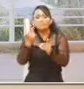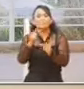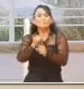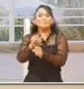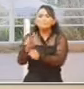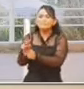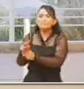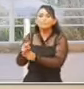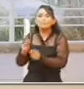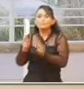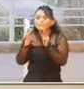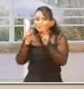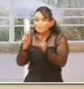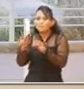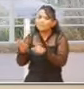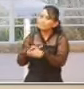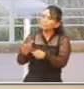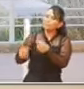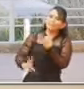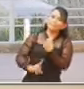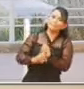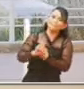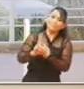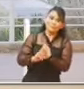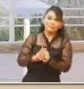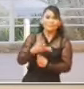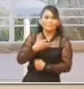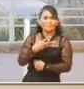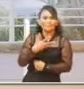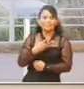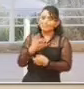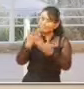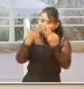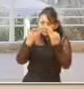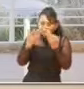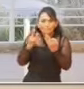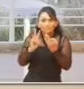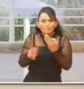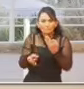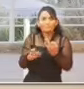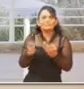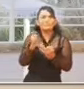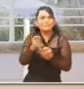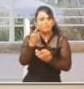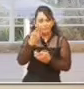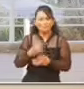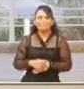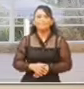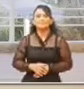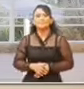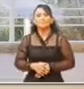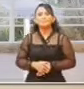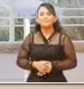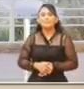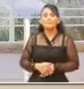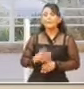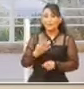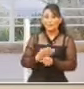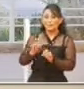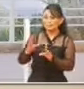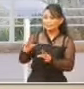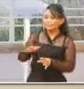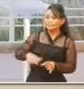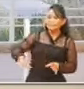y solucionar una problemática que es una realidad en nuestra ciudad. Una realidad a la que nos